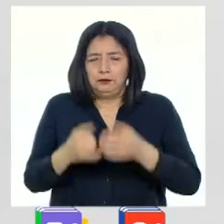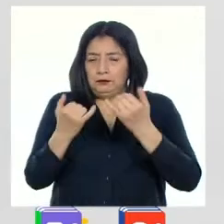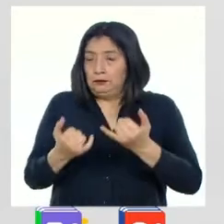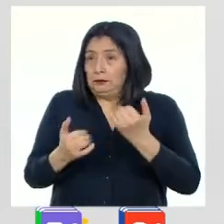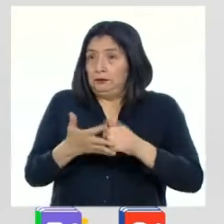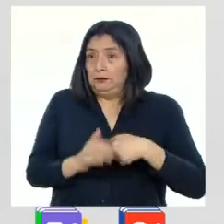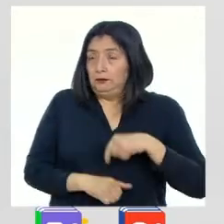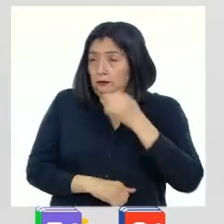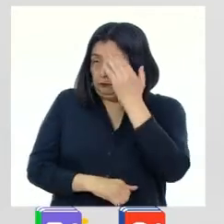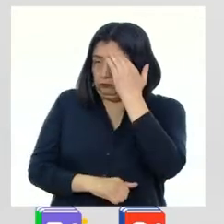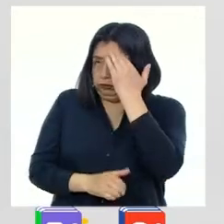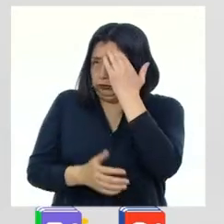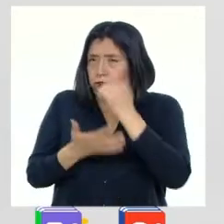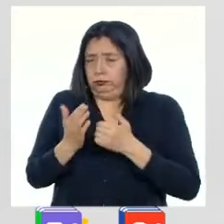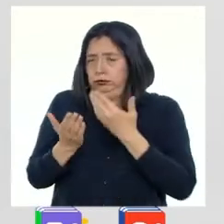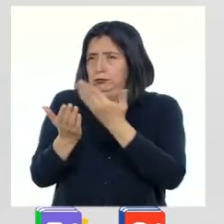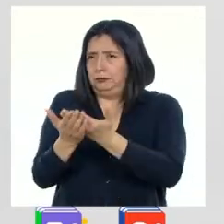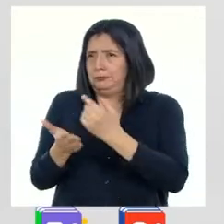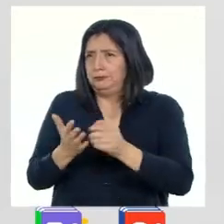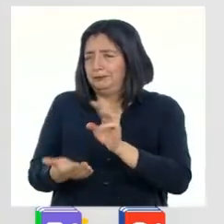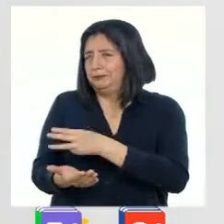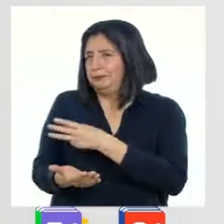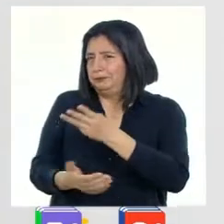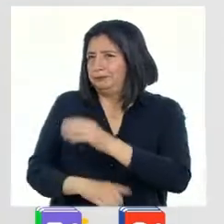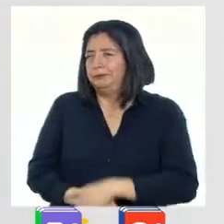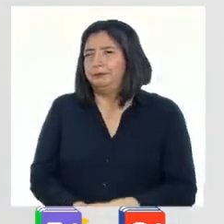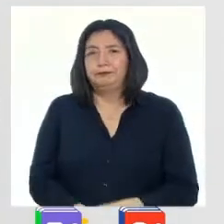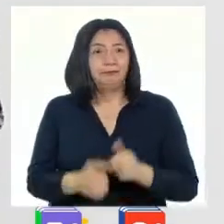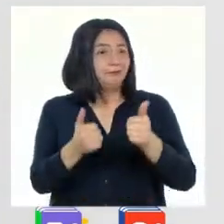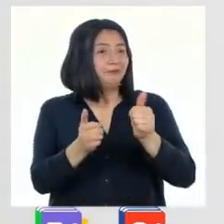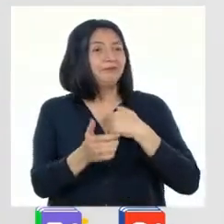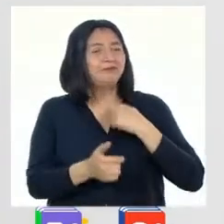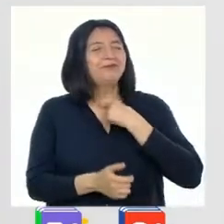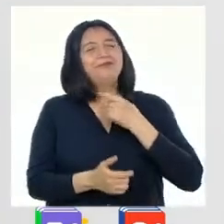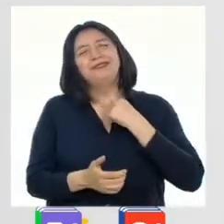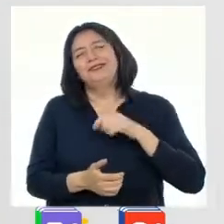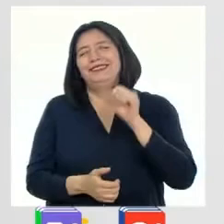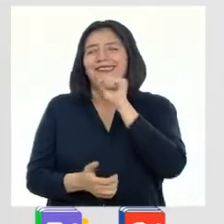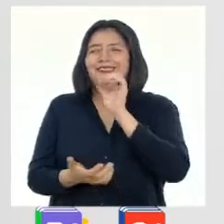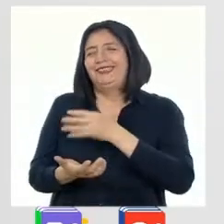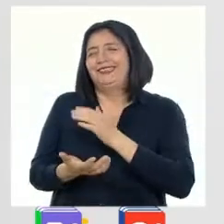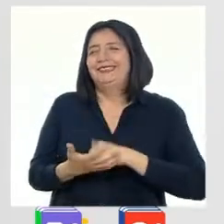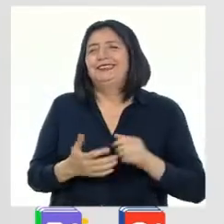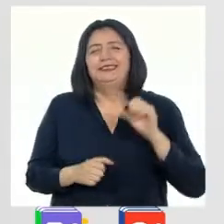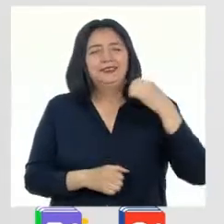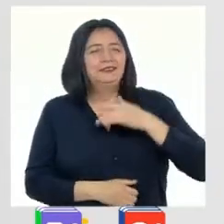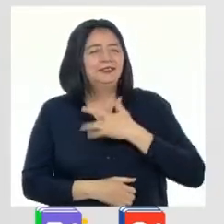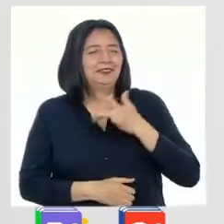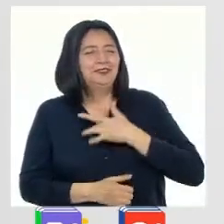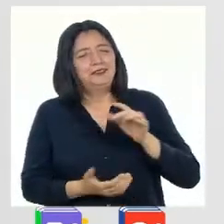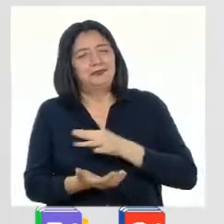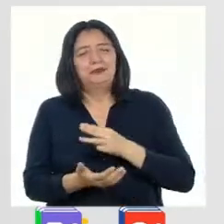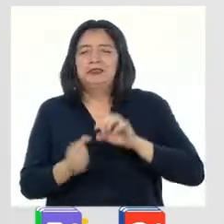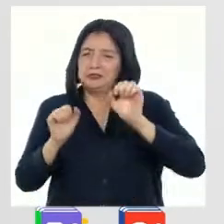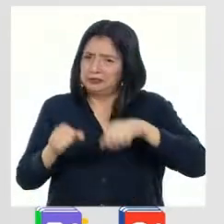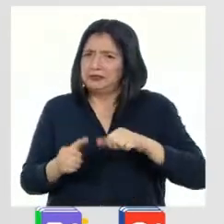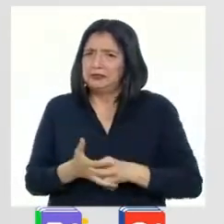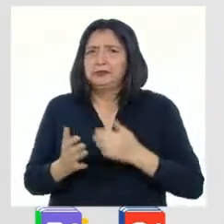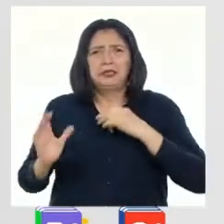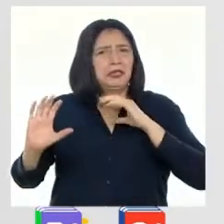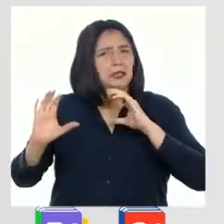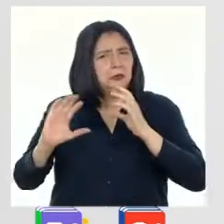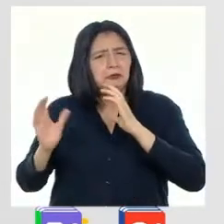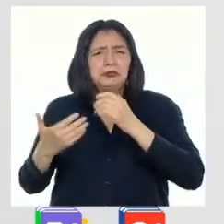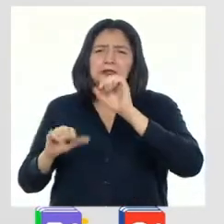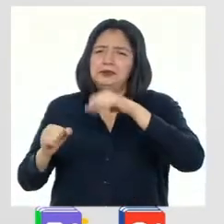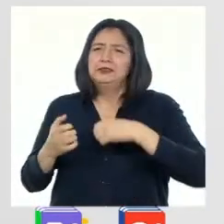nos toca conocer sobre la propuesta musical. ¡Qué genial! A mí me encanta cantar. Siento que la música es también un excelente medio para comunicarnos